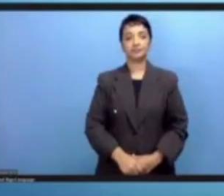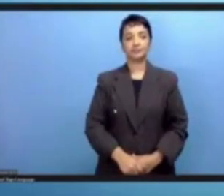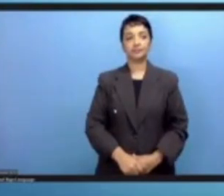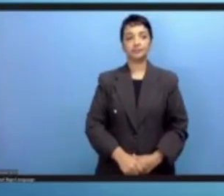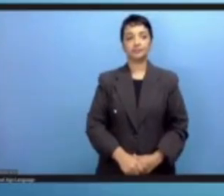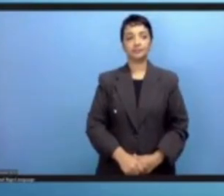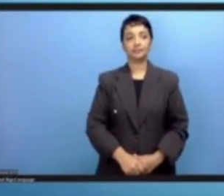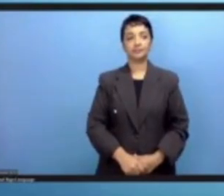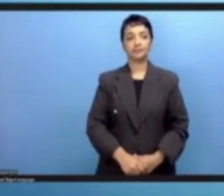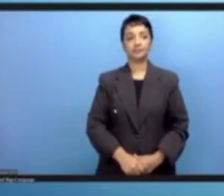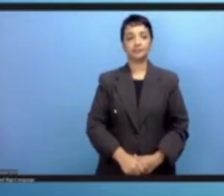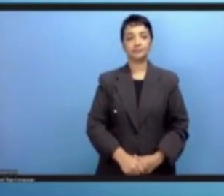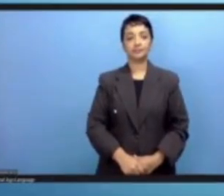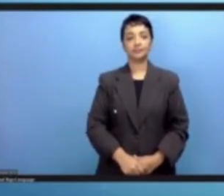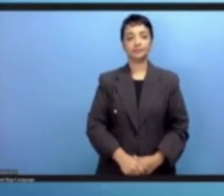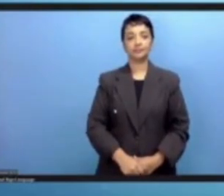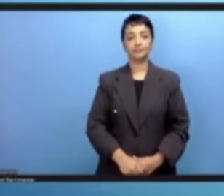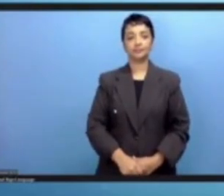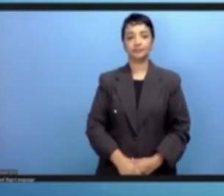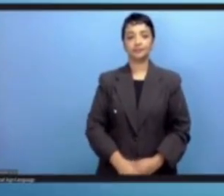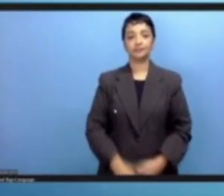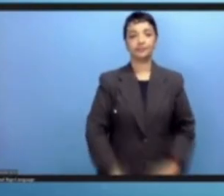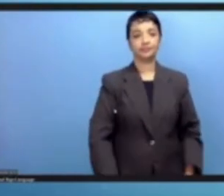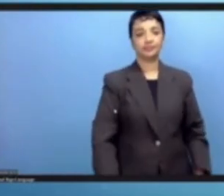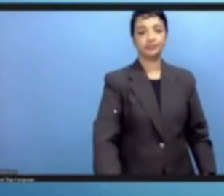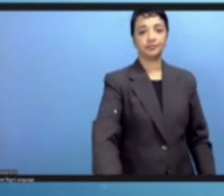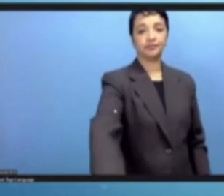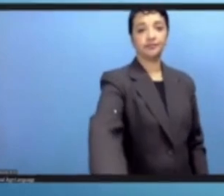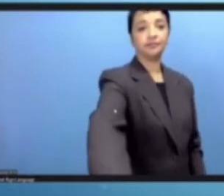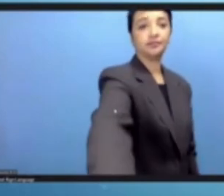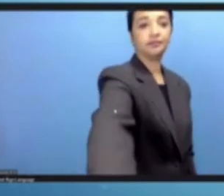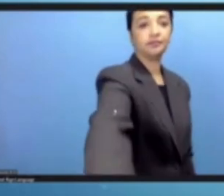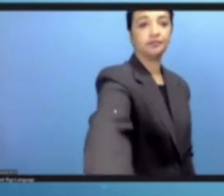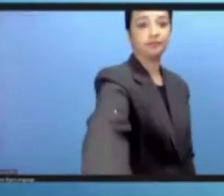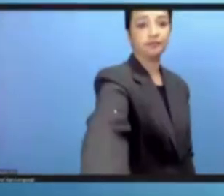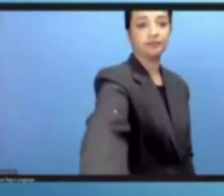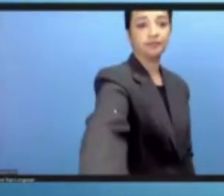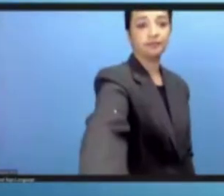de la igf será la señal